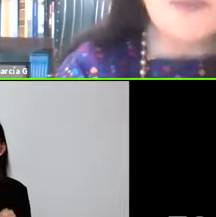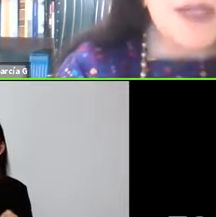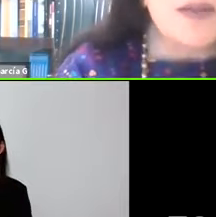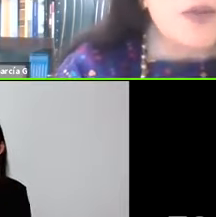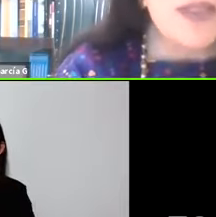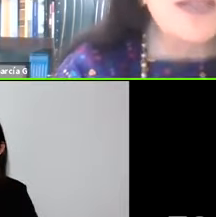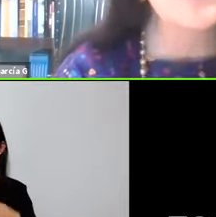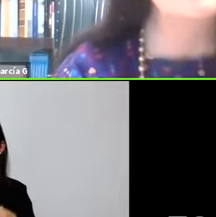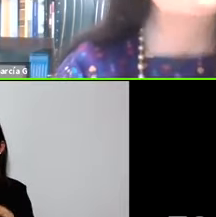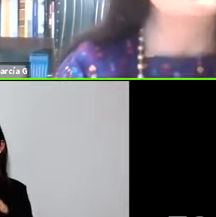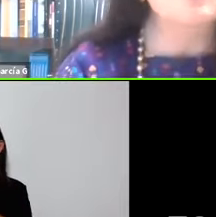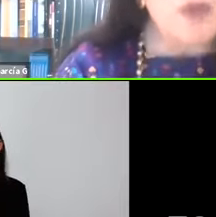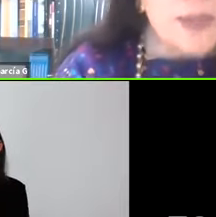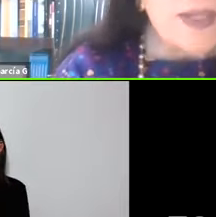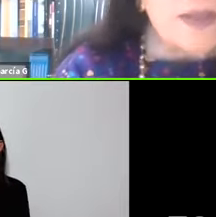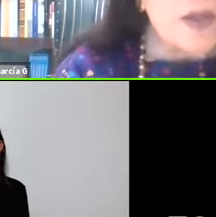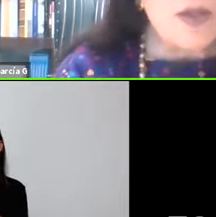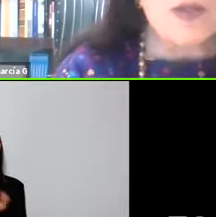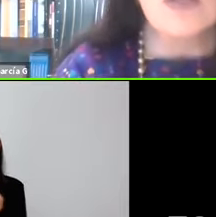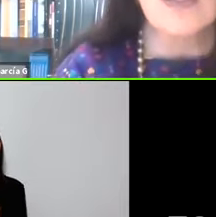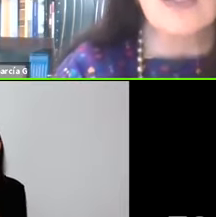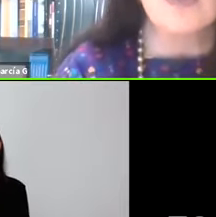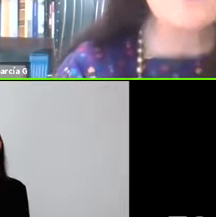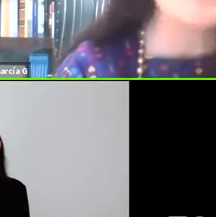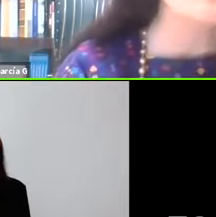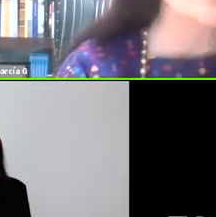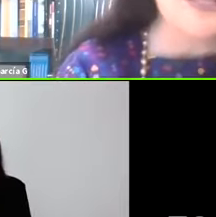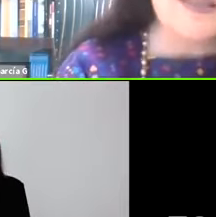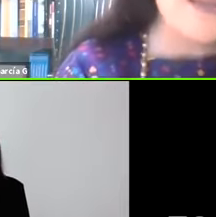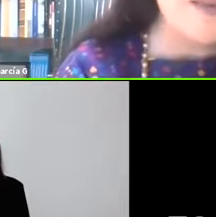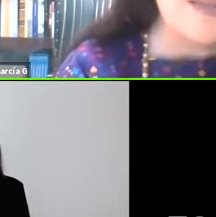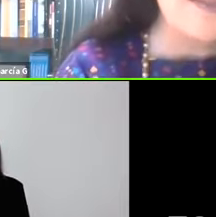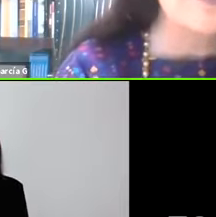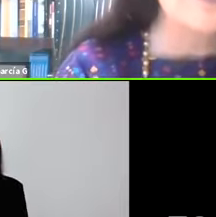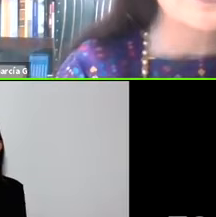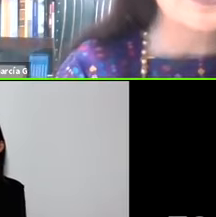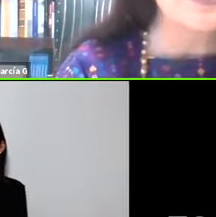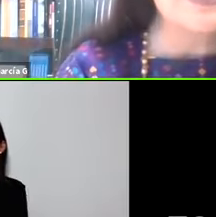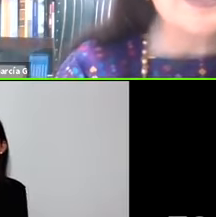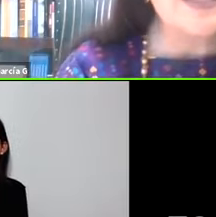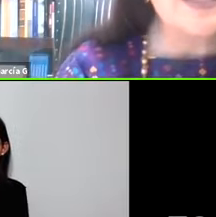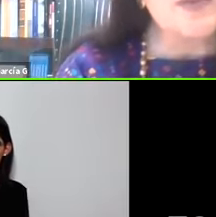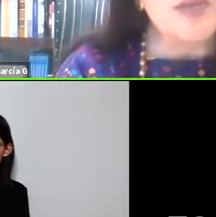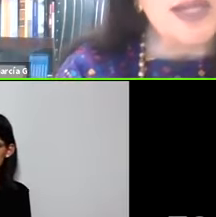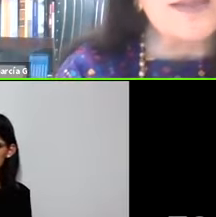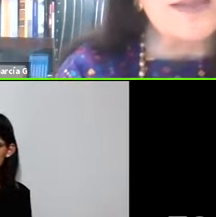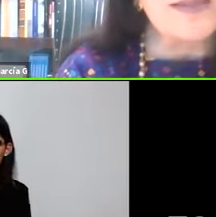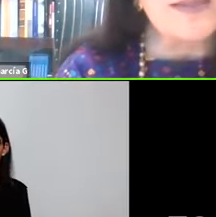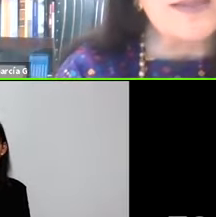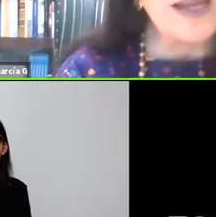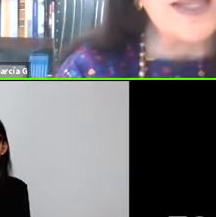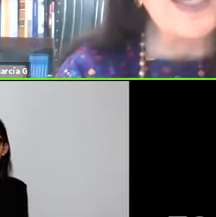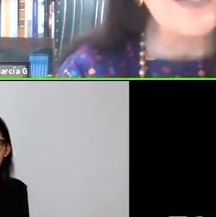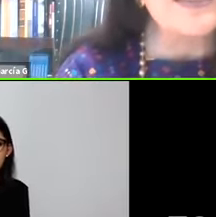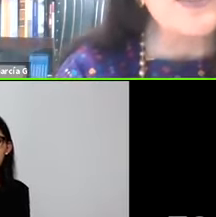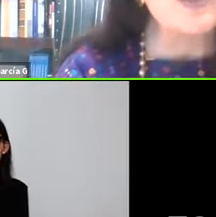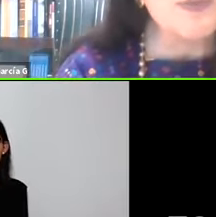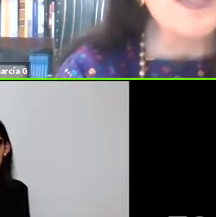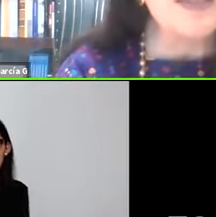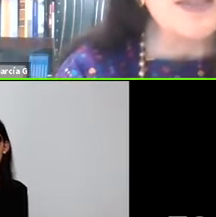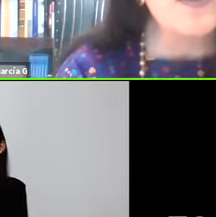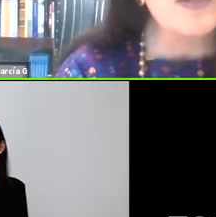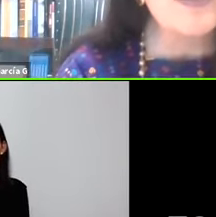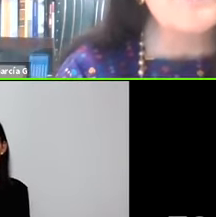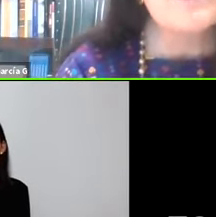las múltiples luchas, los múltiples logros, los grandes avances que tenemos gracias a quienes